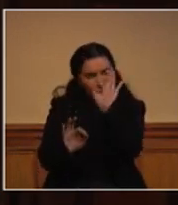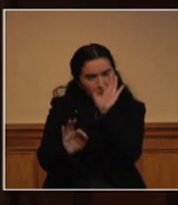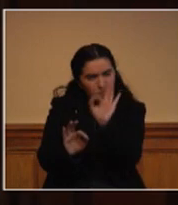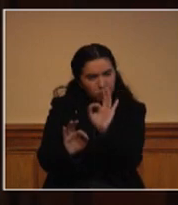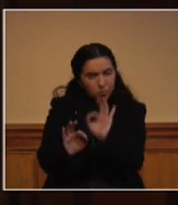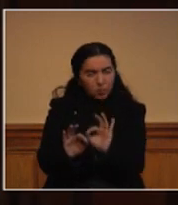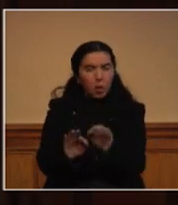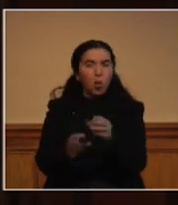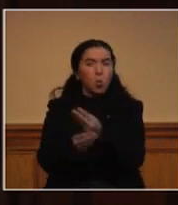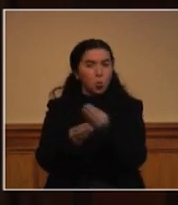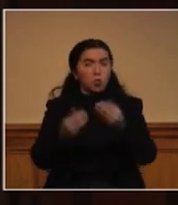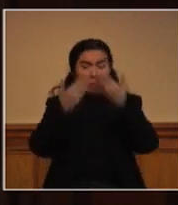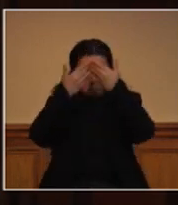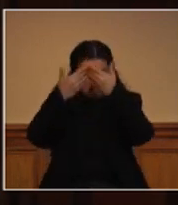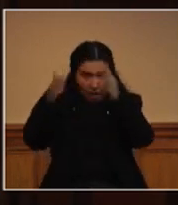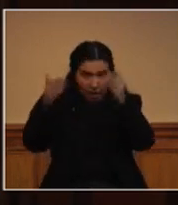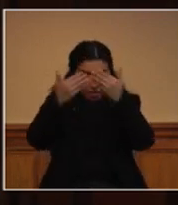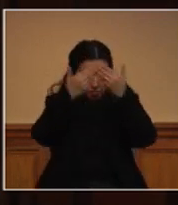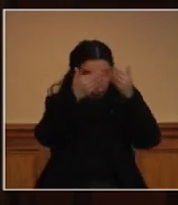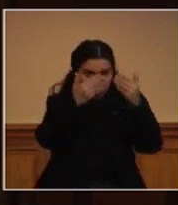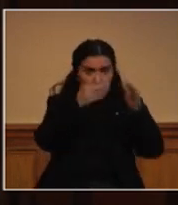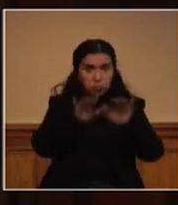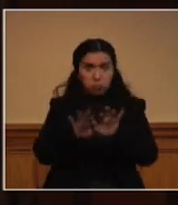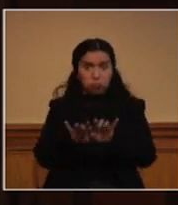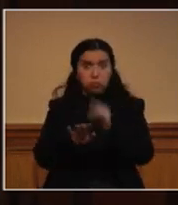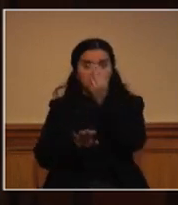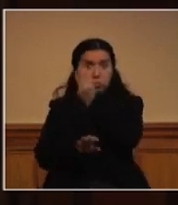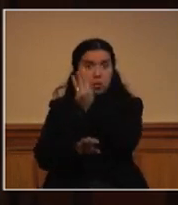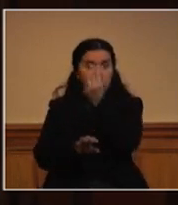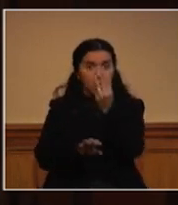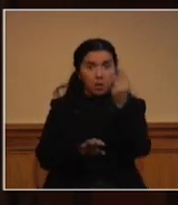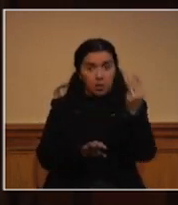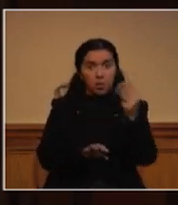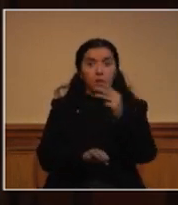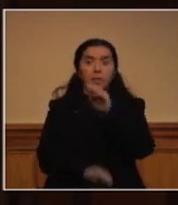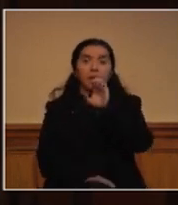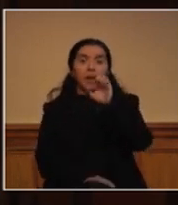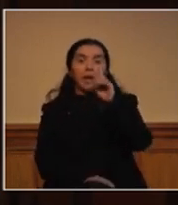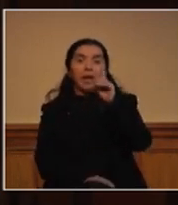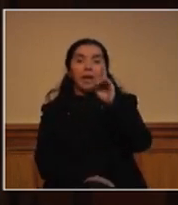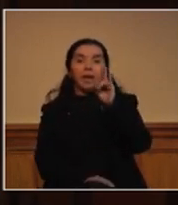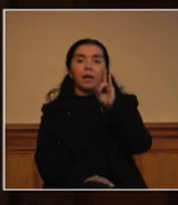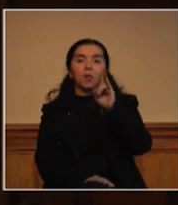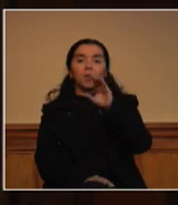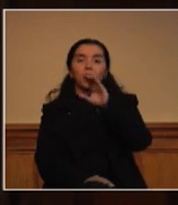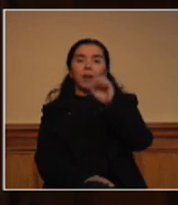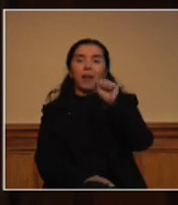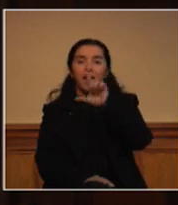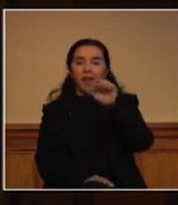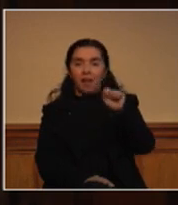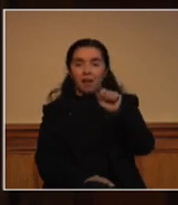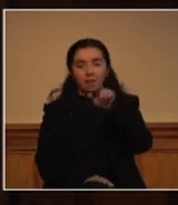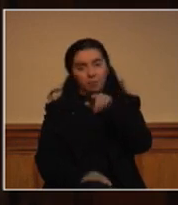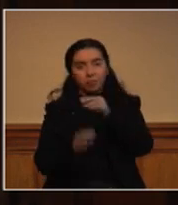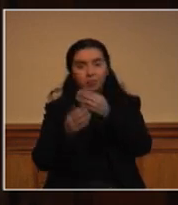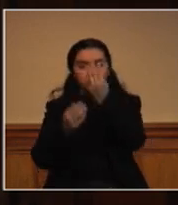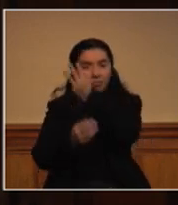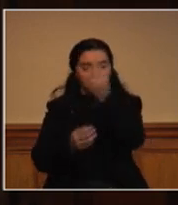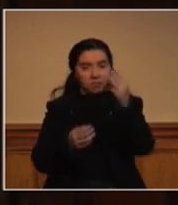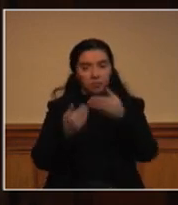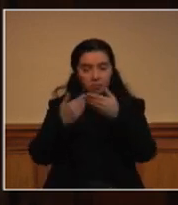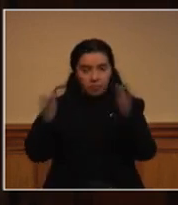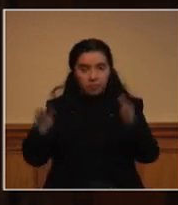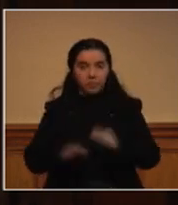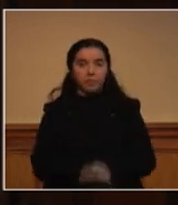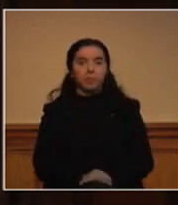muchos de ellos están abiertos a través de la página EducaLab. Entonces, tiene formación del profesorado, porque, como todos sabemos,